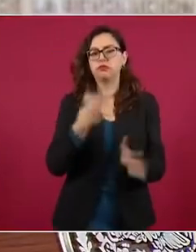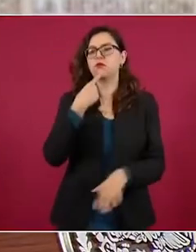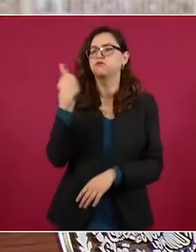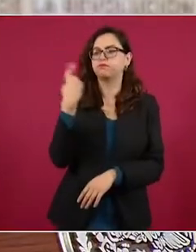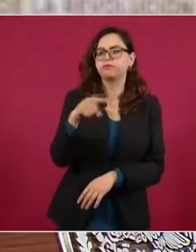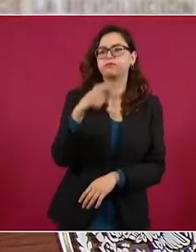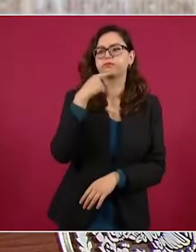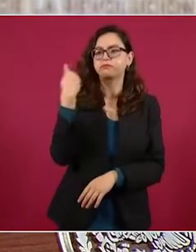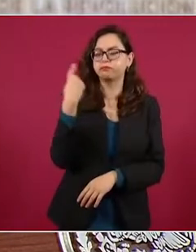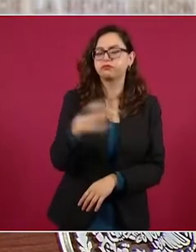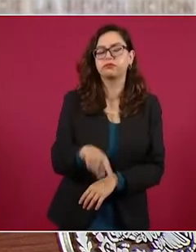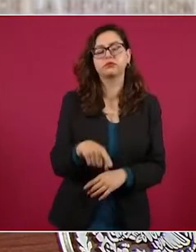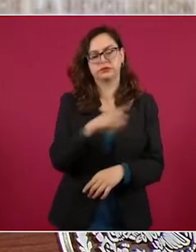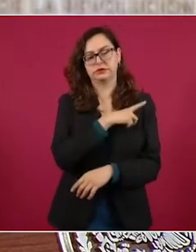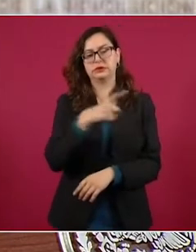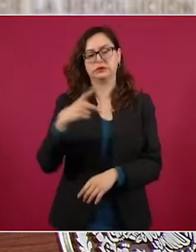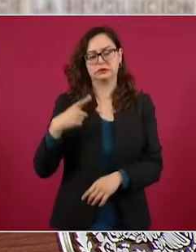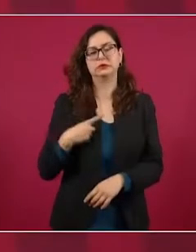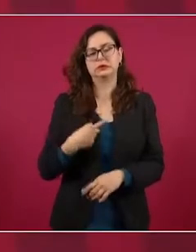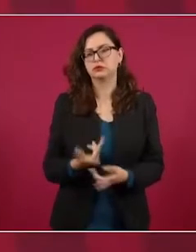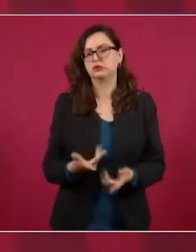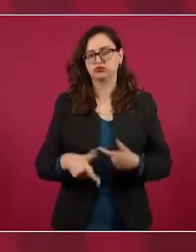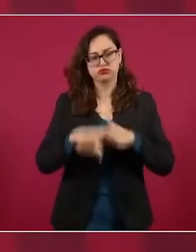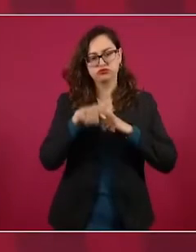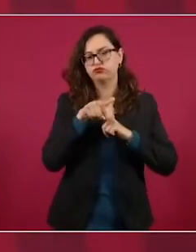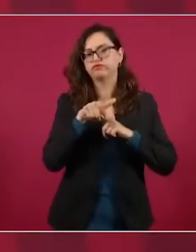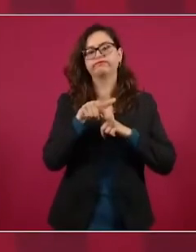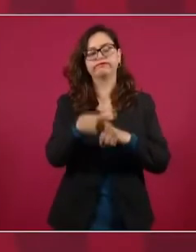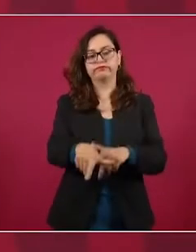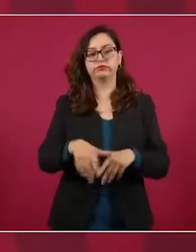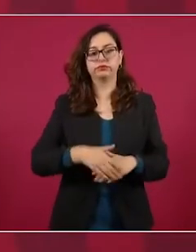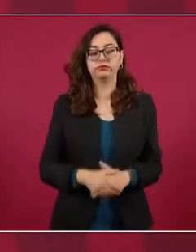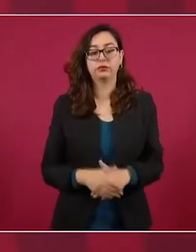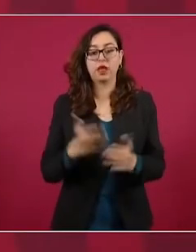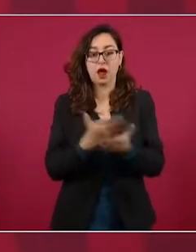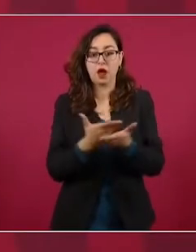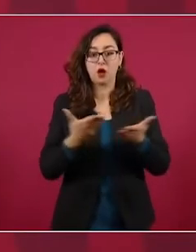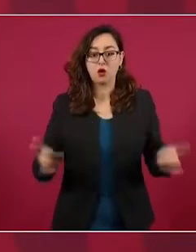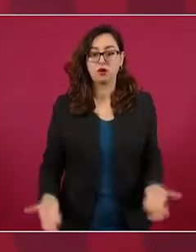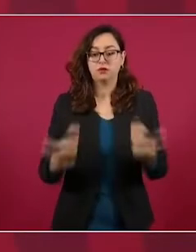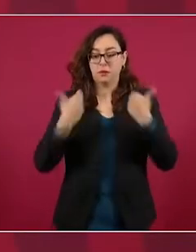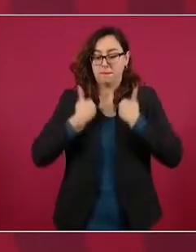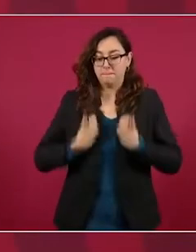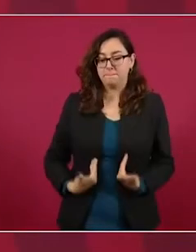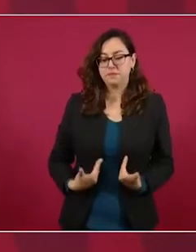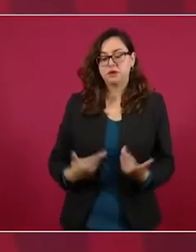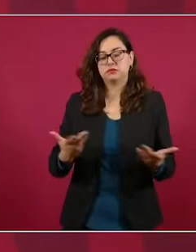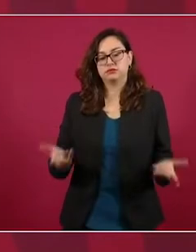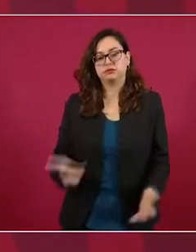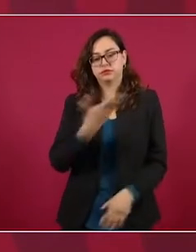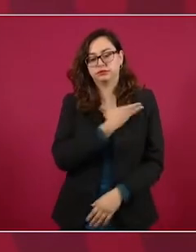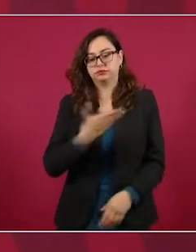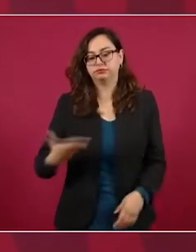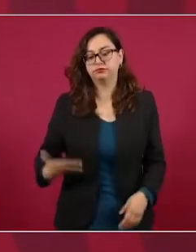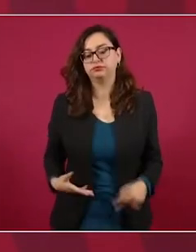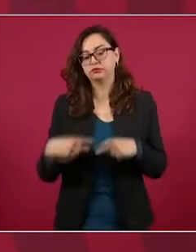corresponde como presidente, en el tiempo que nos queda, pues ya va a ser muy difícil,